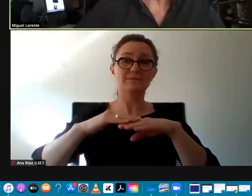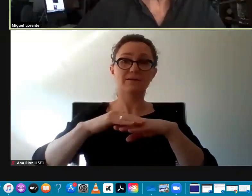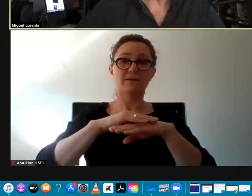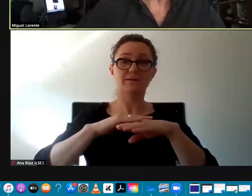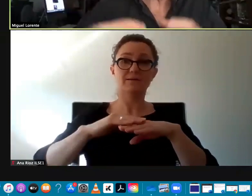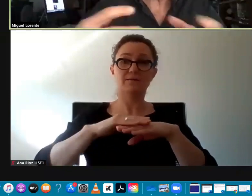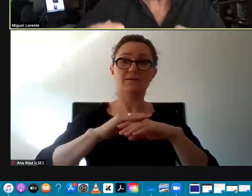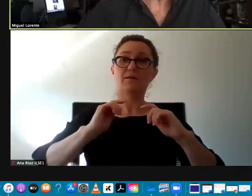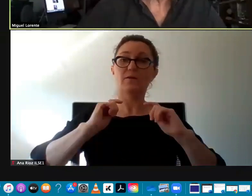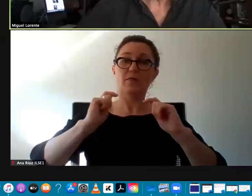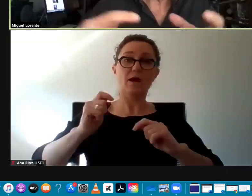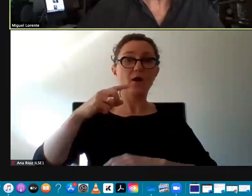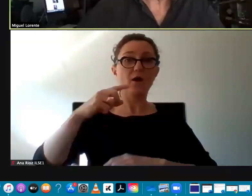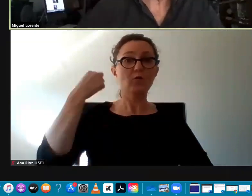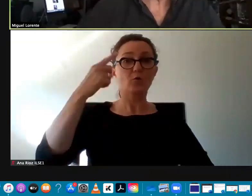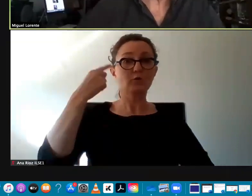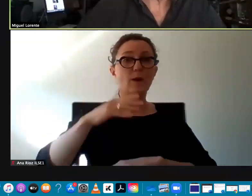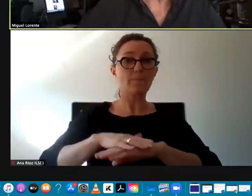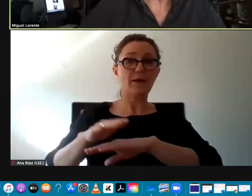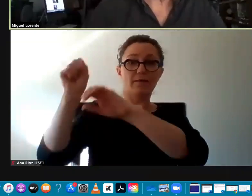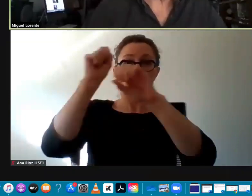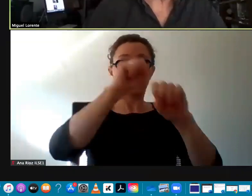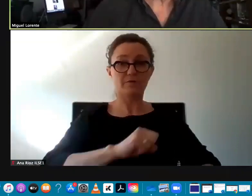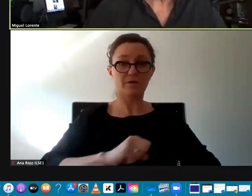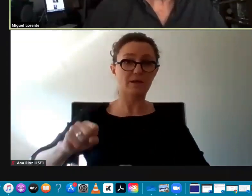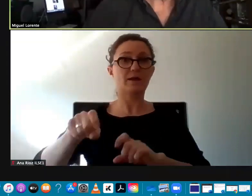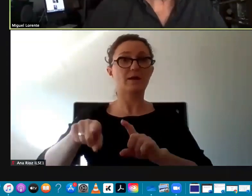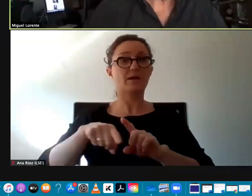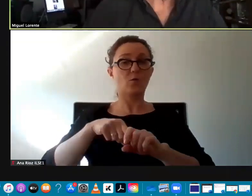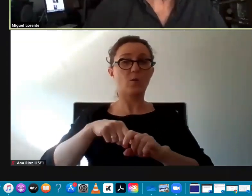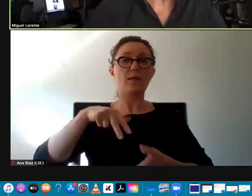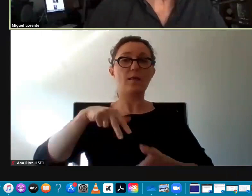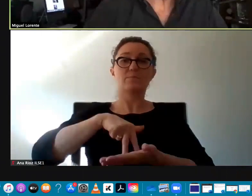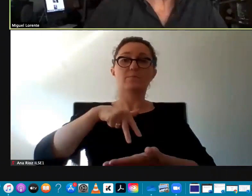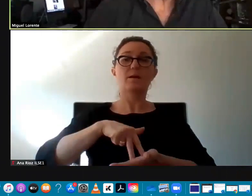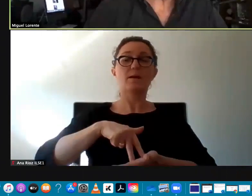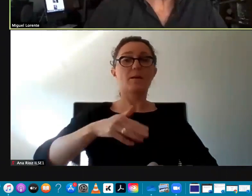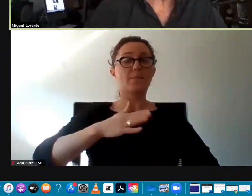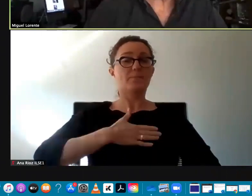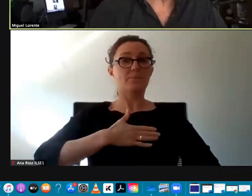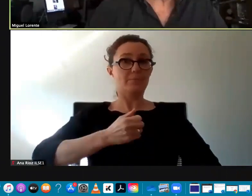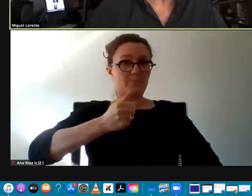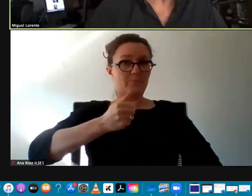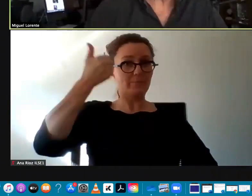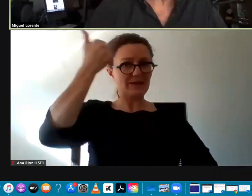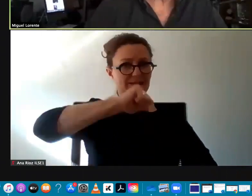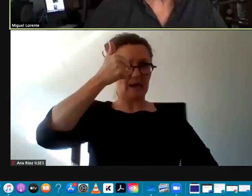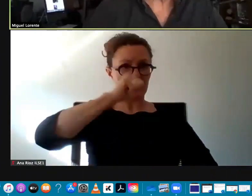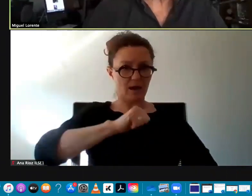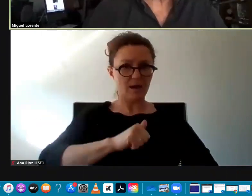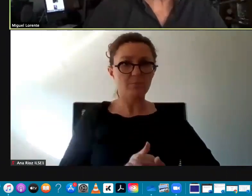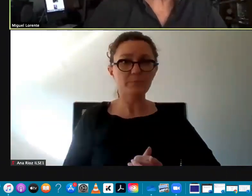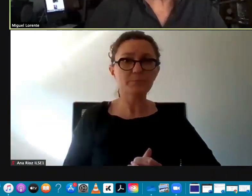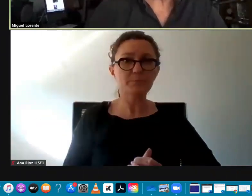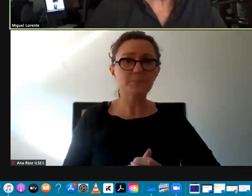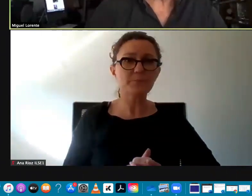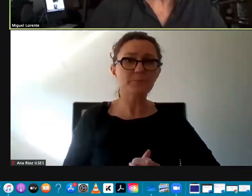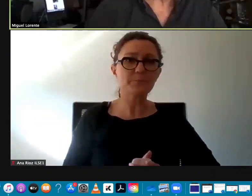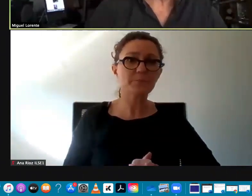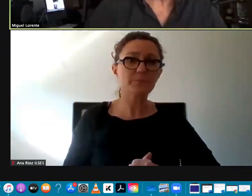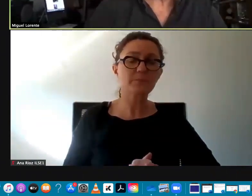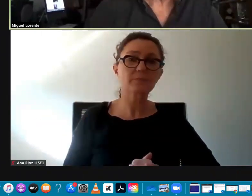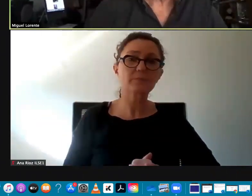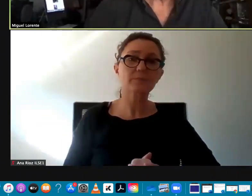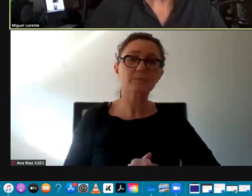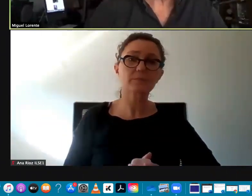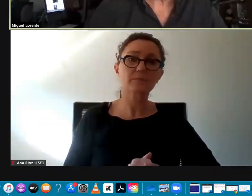defender esas posiciones patriarcales o androcéntricas. La circunstancia es clara, puesto que quien